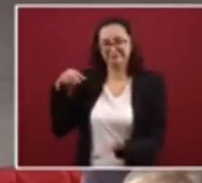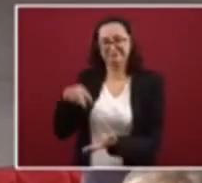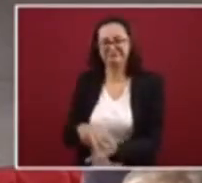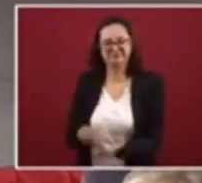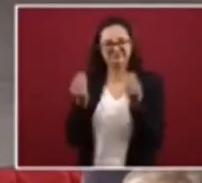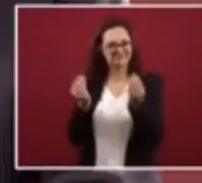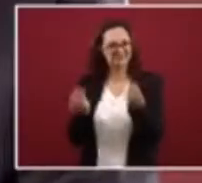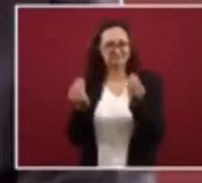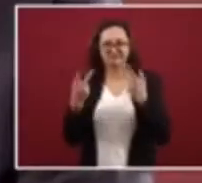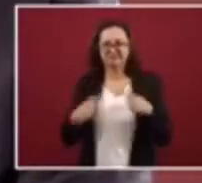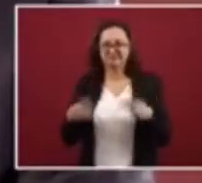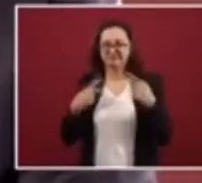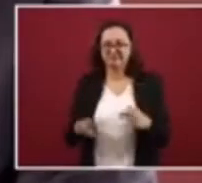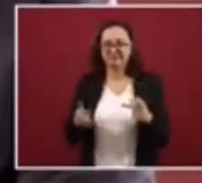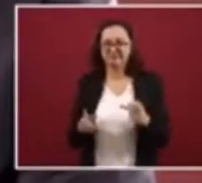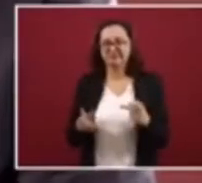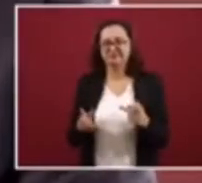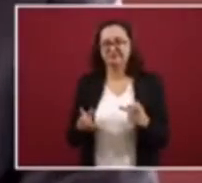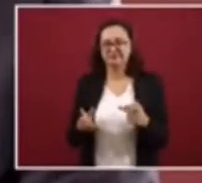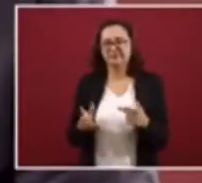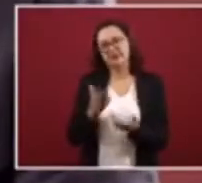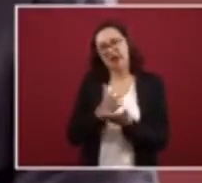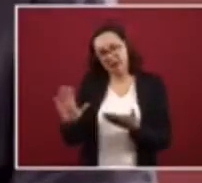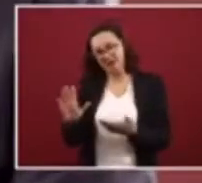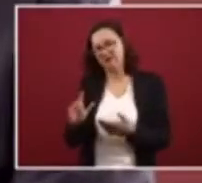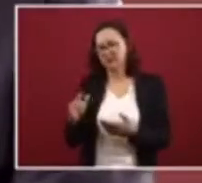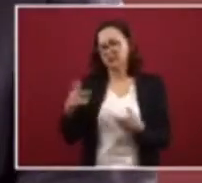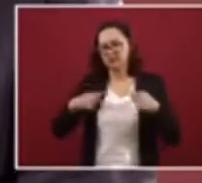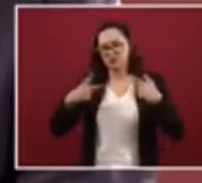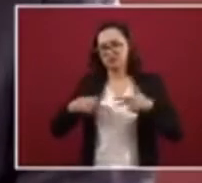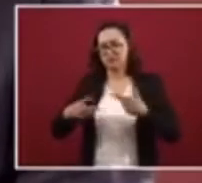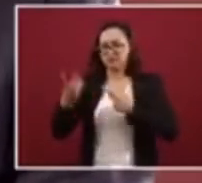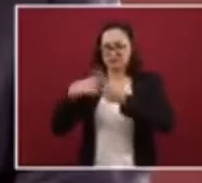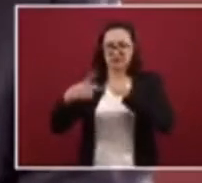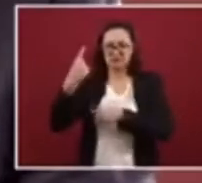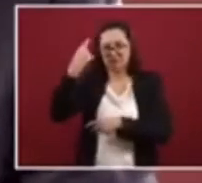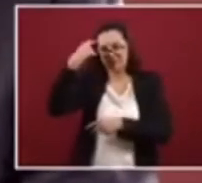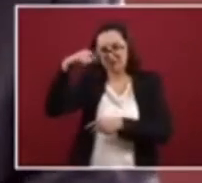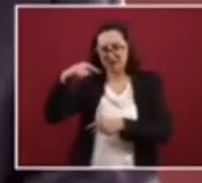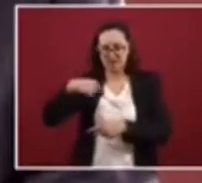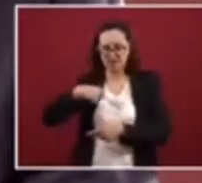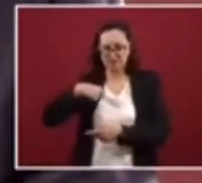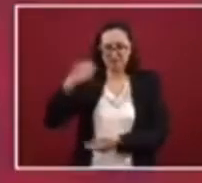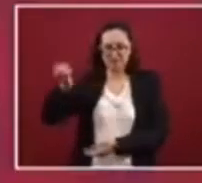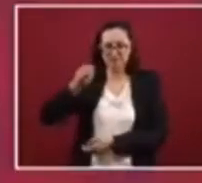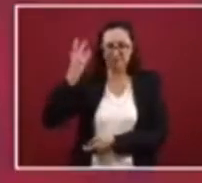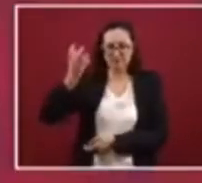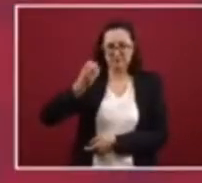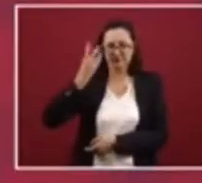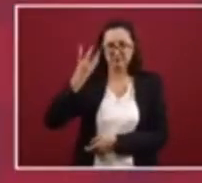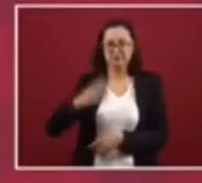mucha gente, además de los que asistieron al acto nuestro. Bueno, en Chicontepec